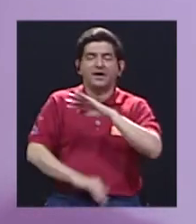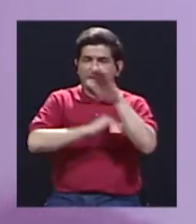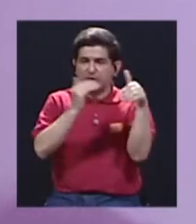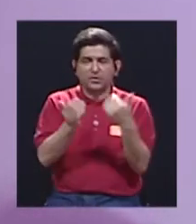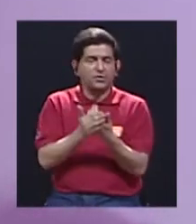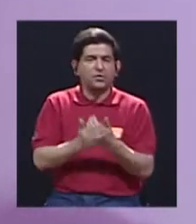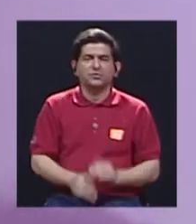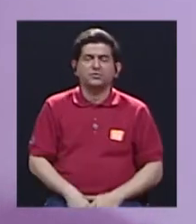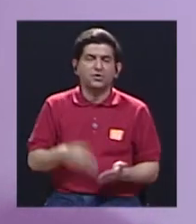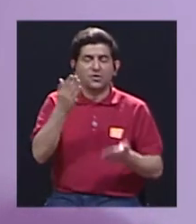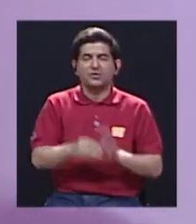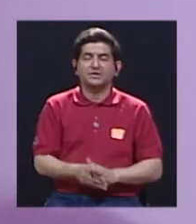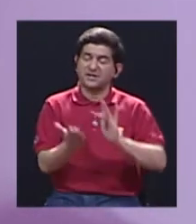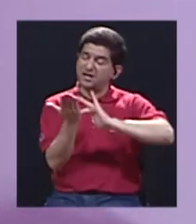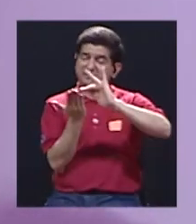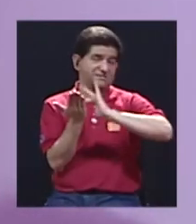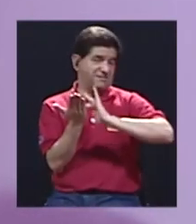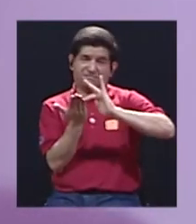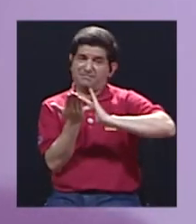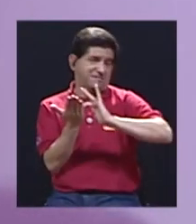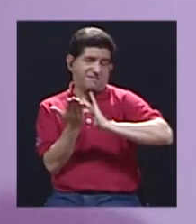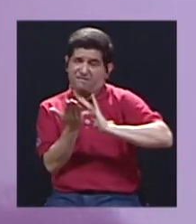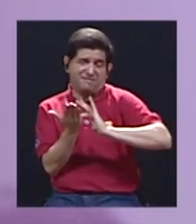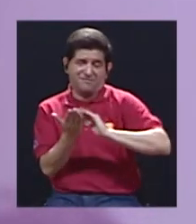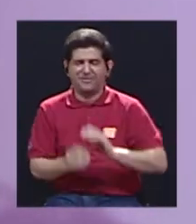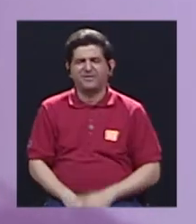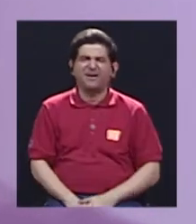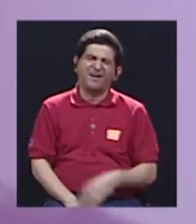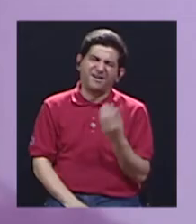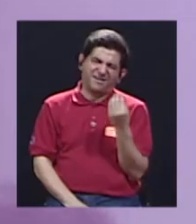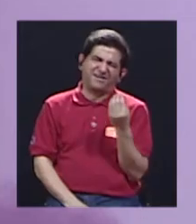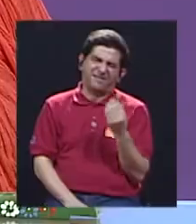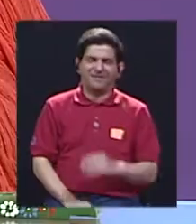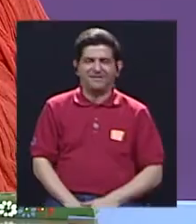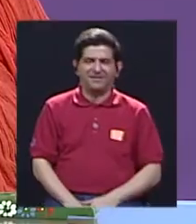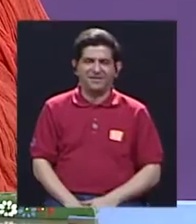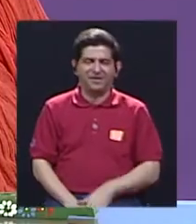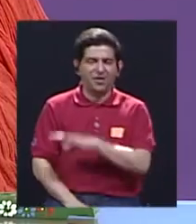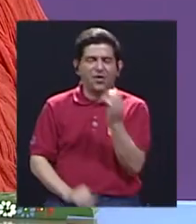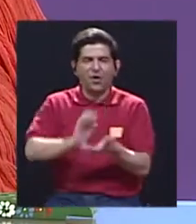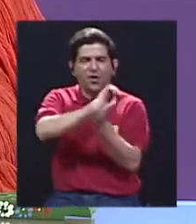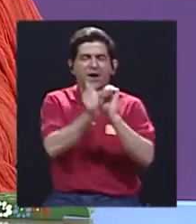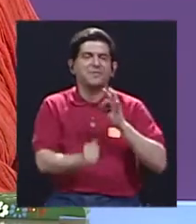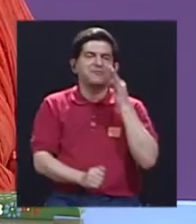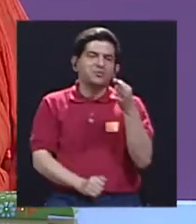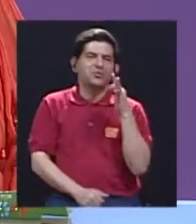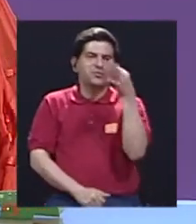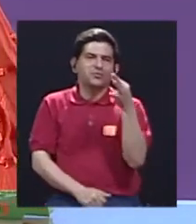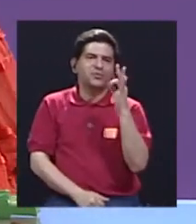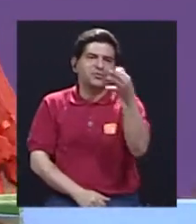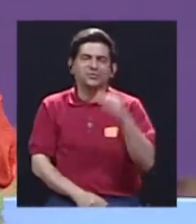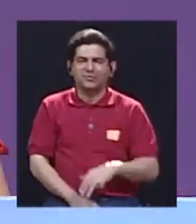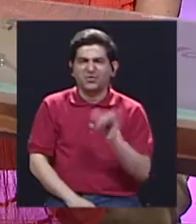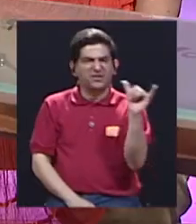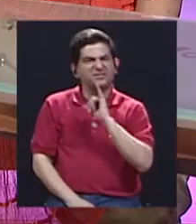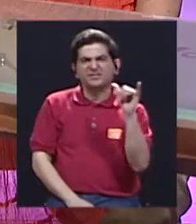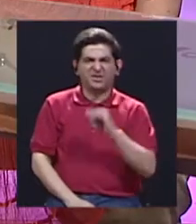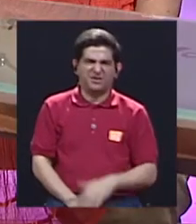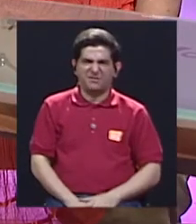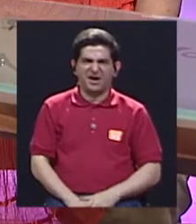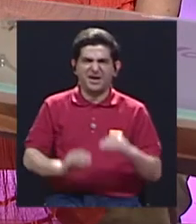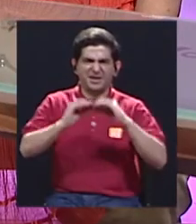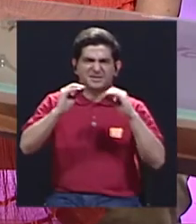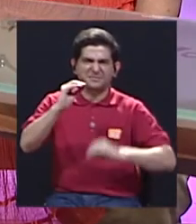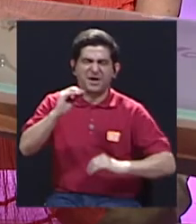todo está en el smartphone así que por favor me en cambiando por el que viene y el que viene que son iguales lo que claro es